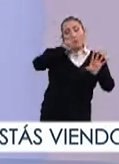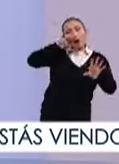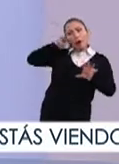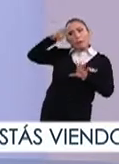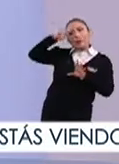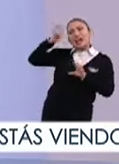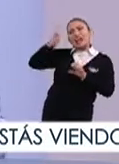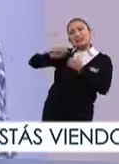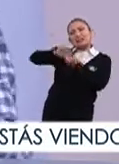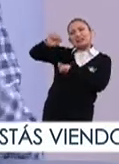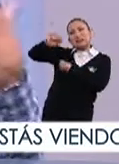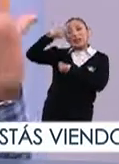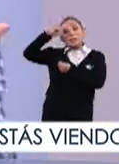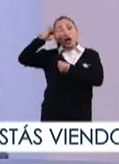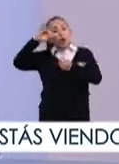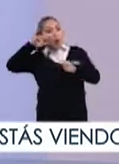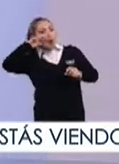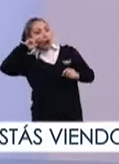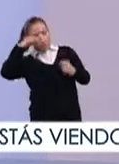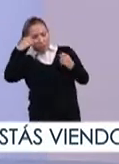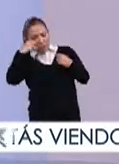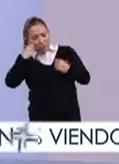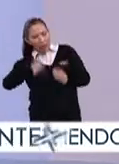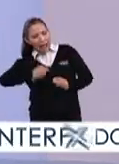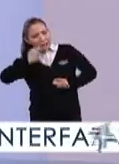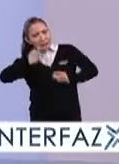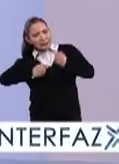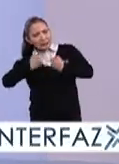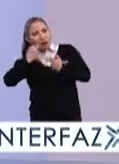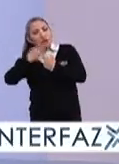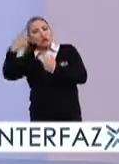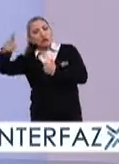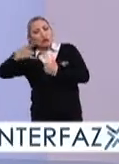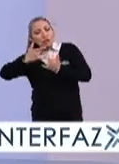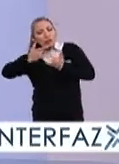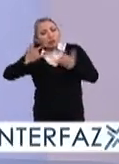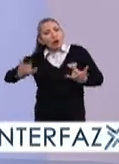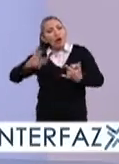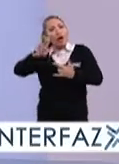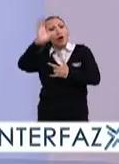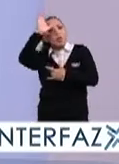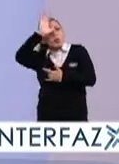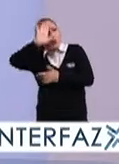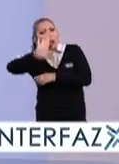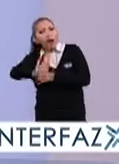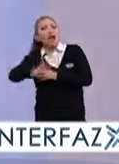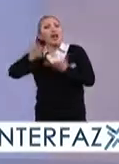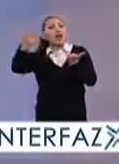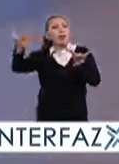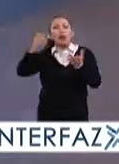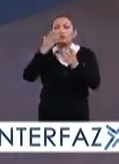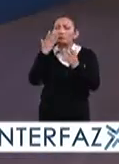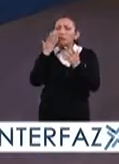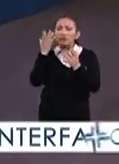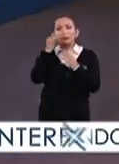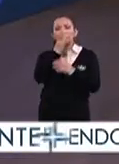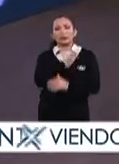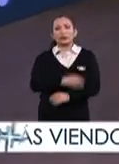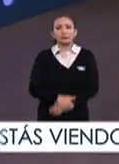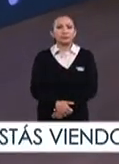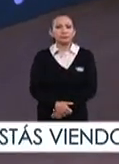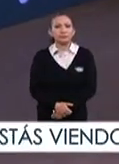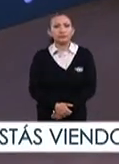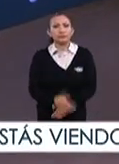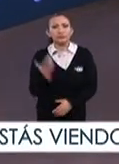a México y cómo México se ve a sí mismo, a través de sus raíces, sus culturas y de estas increíbles celebraciones.